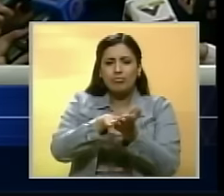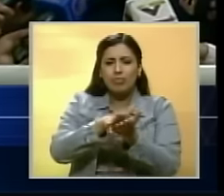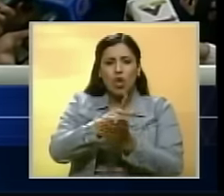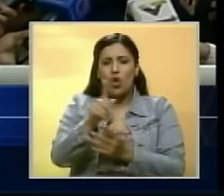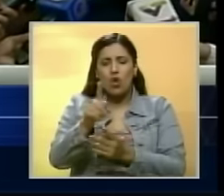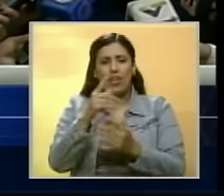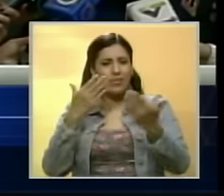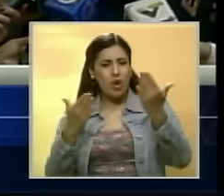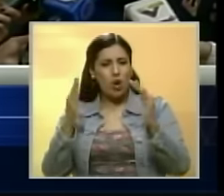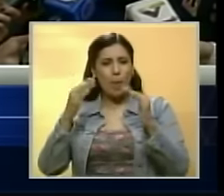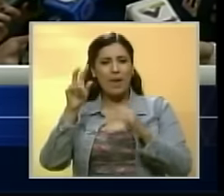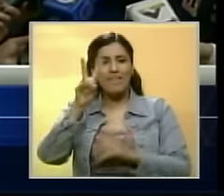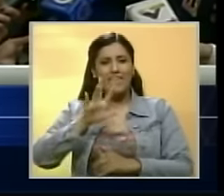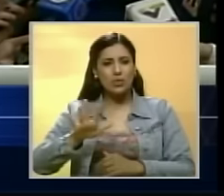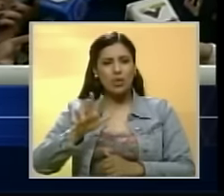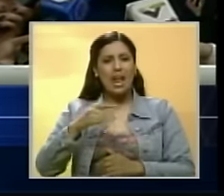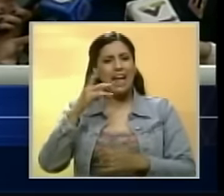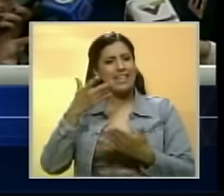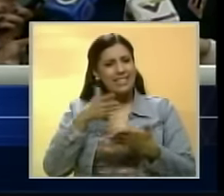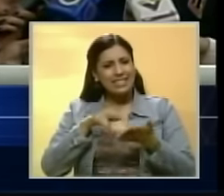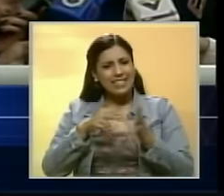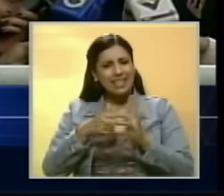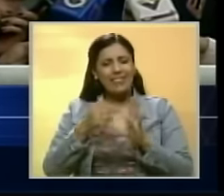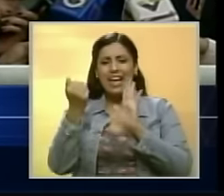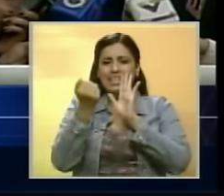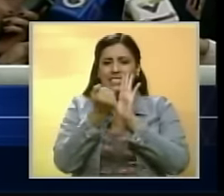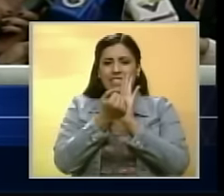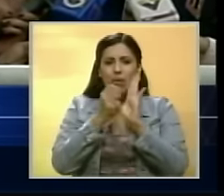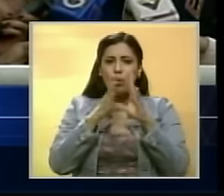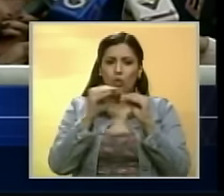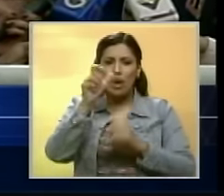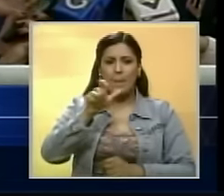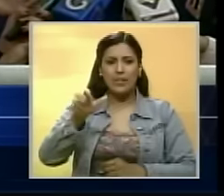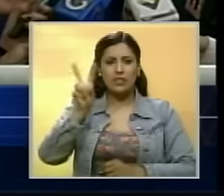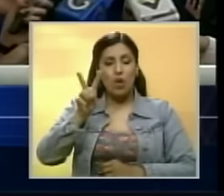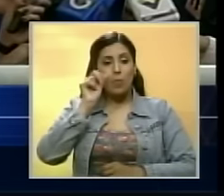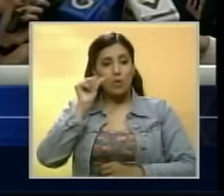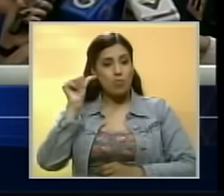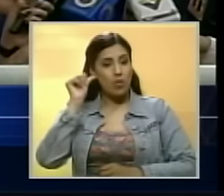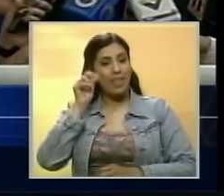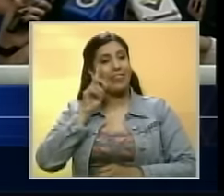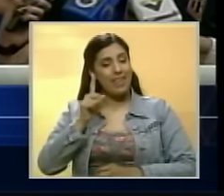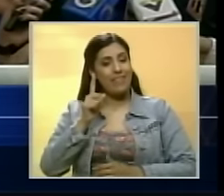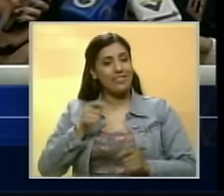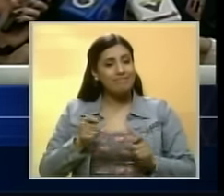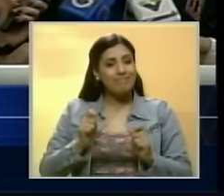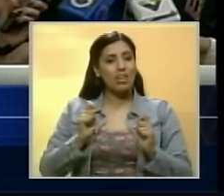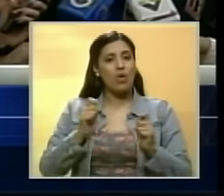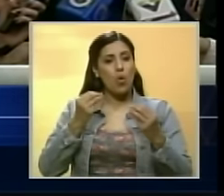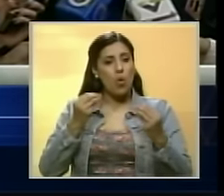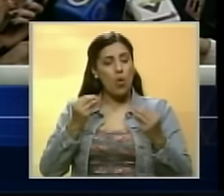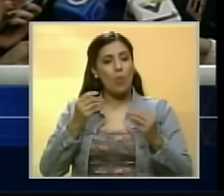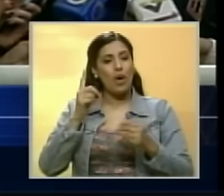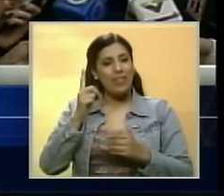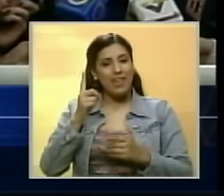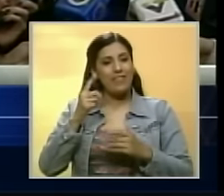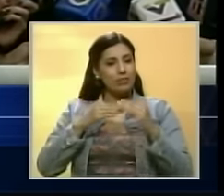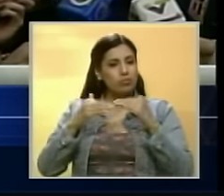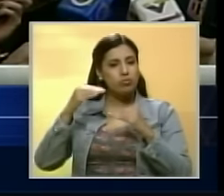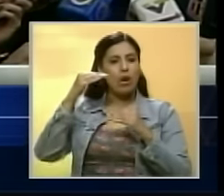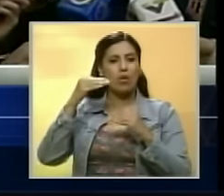una referencia de la venezolanidad se trata de un símbolo de todos los venezolanos y todas las venezolanas y debemos tratarlos como tal debemos tratarlos con la